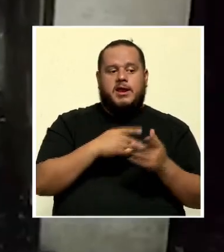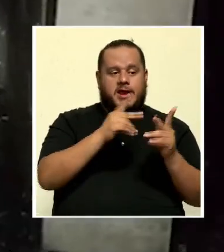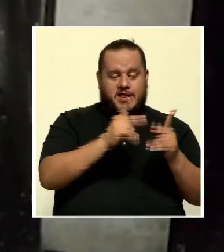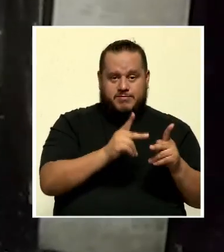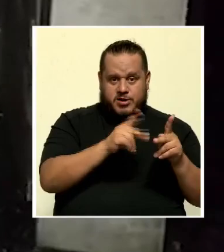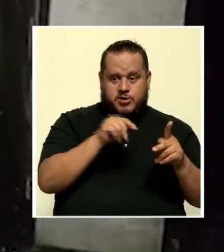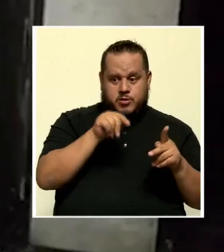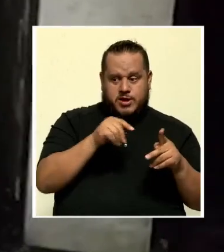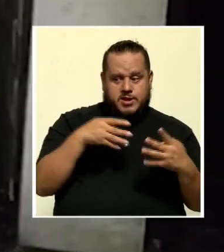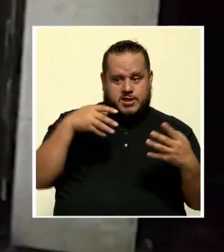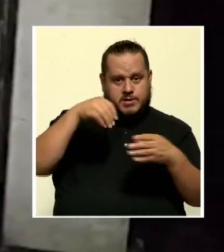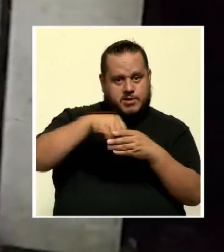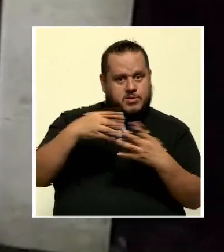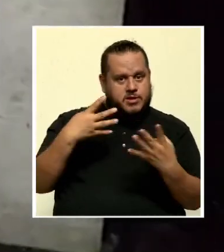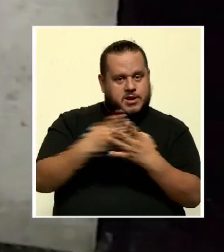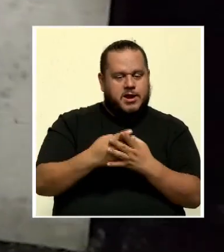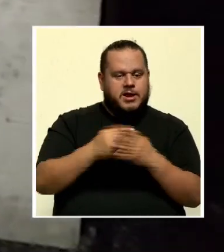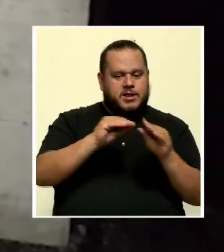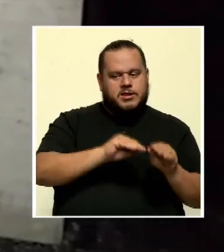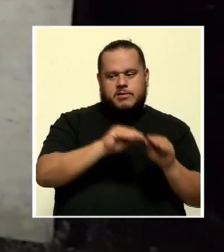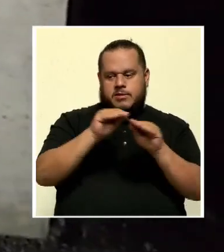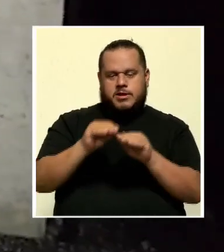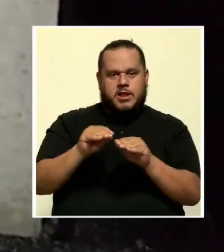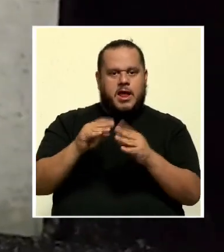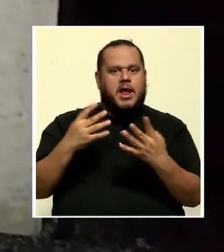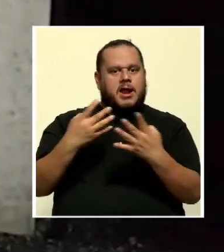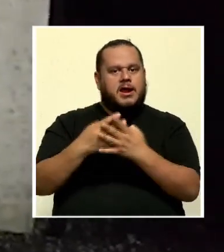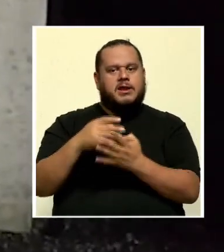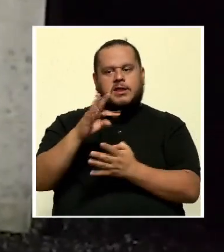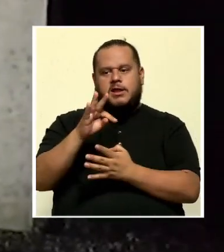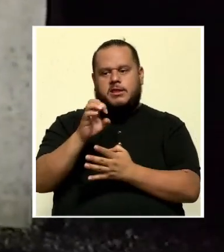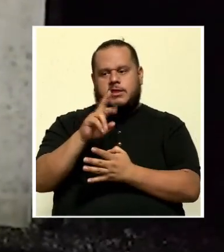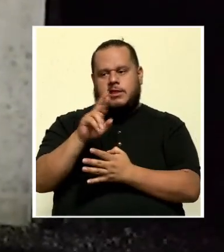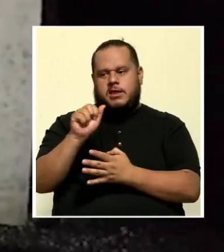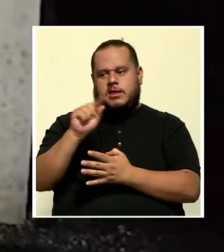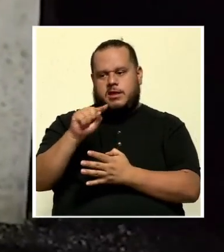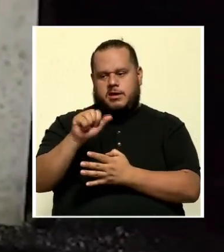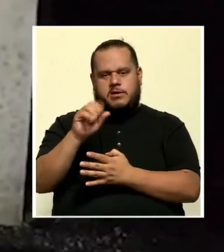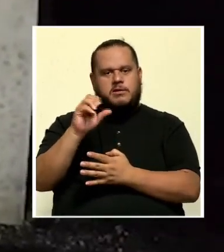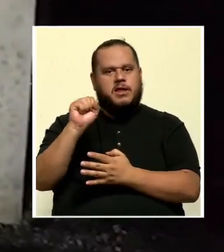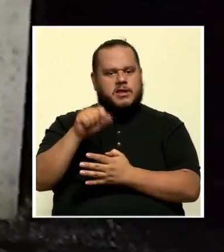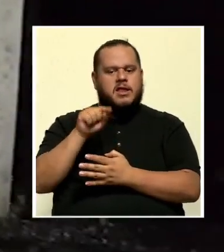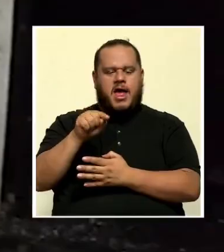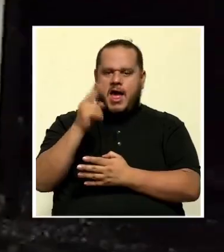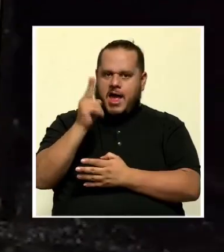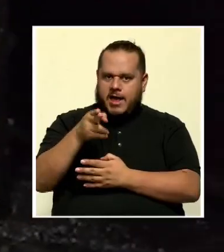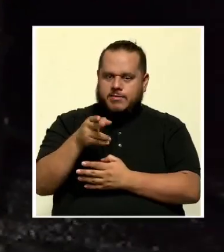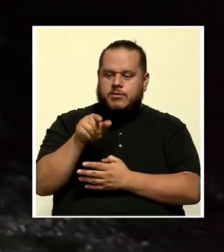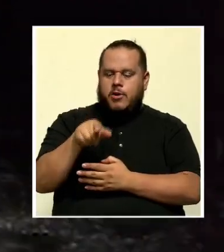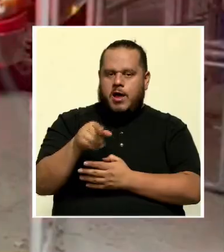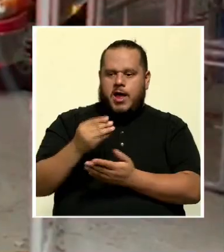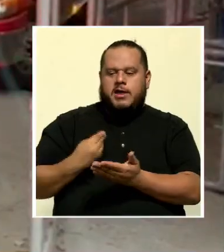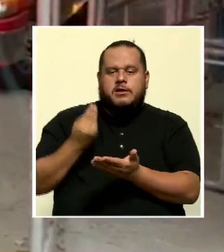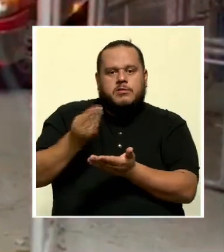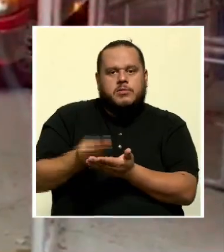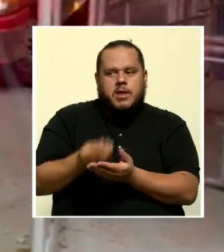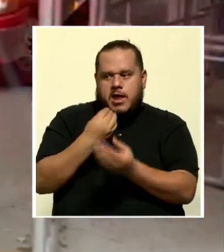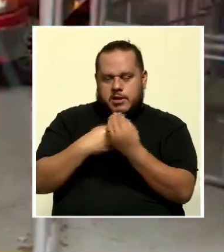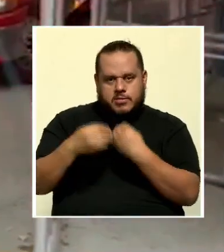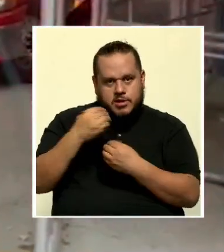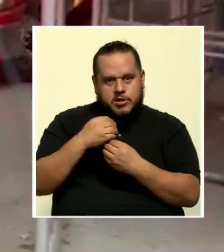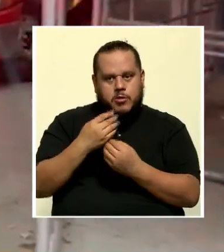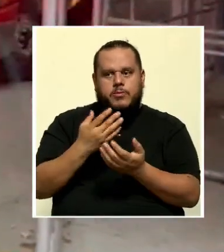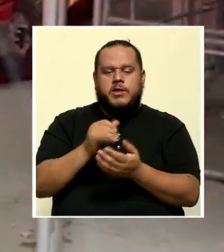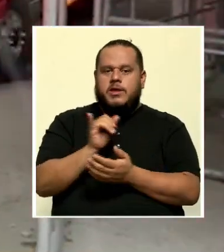fueron trasladados esa misma noche a la cárcel Terrazas, ubicada en el mismo complejo Occidente, donde les proporcionaron